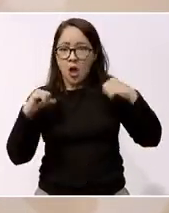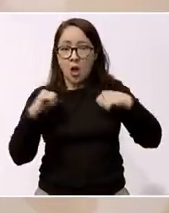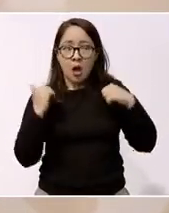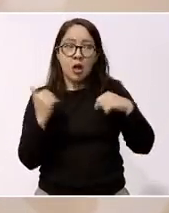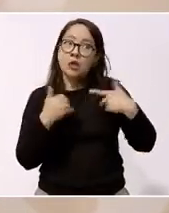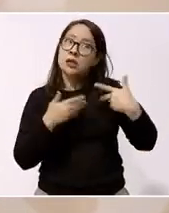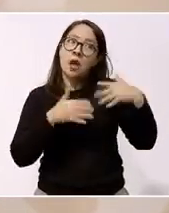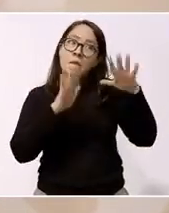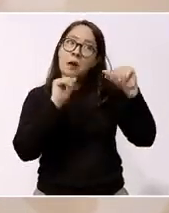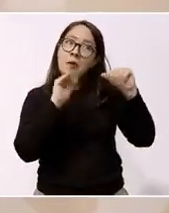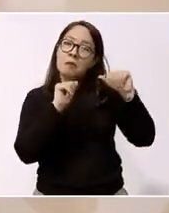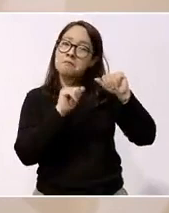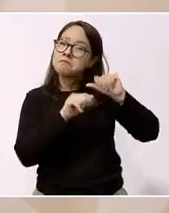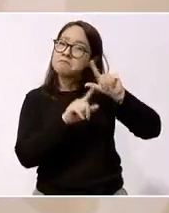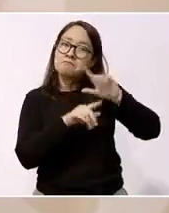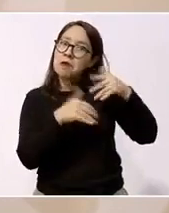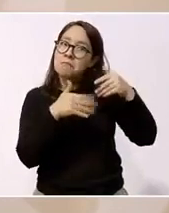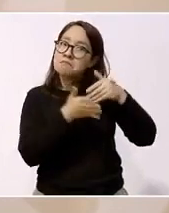que lala,